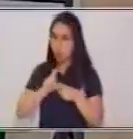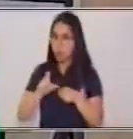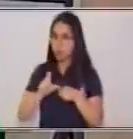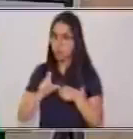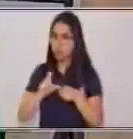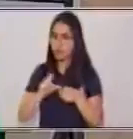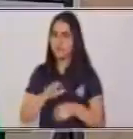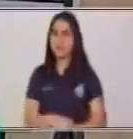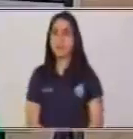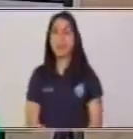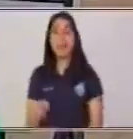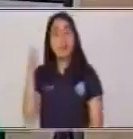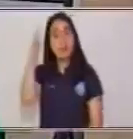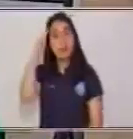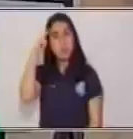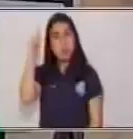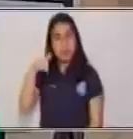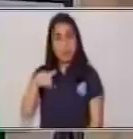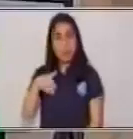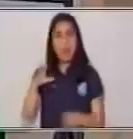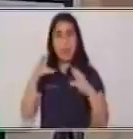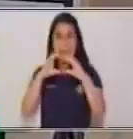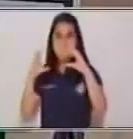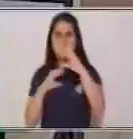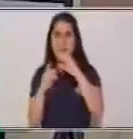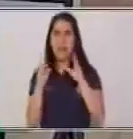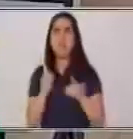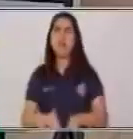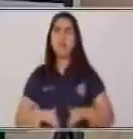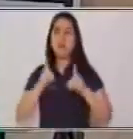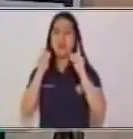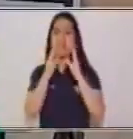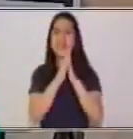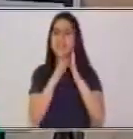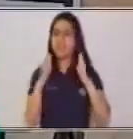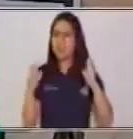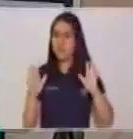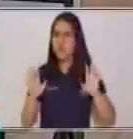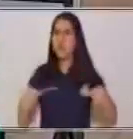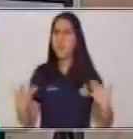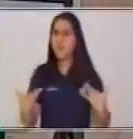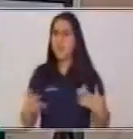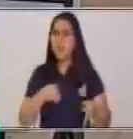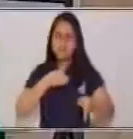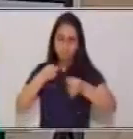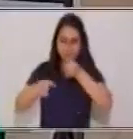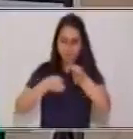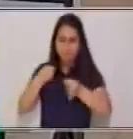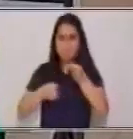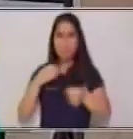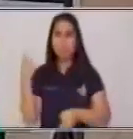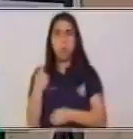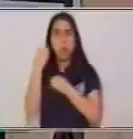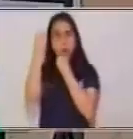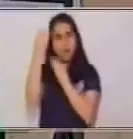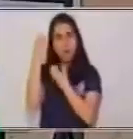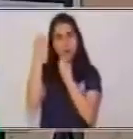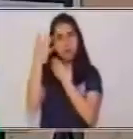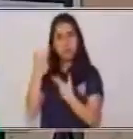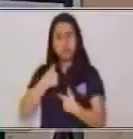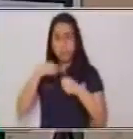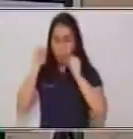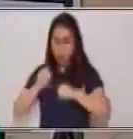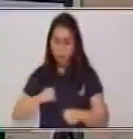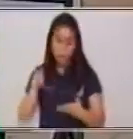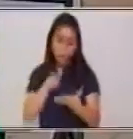de los elementos que nosotros necesitamos para que nuestra lectura sea comprendida totalmente. Cuando